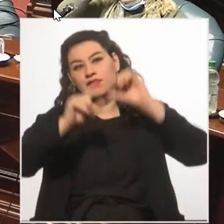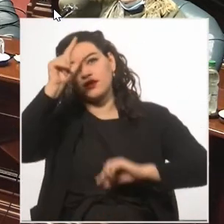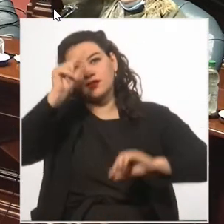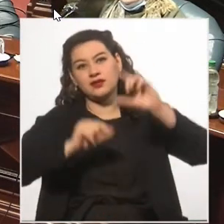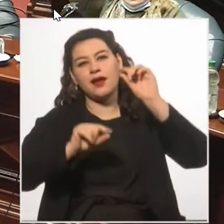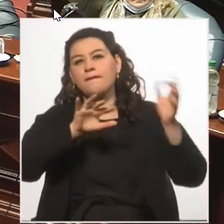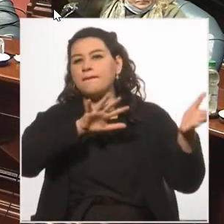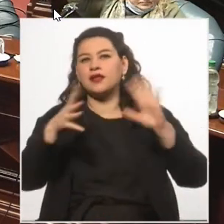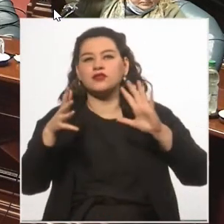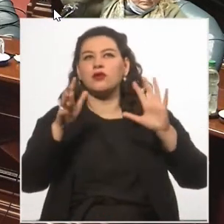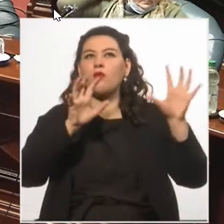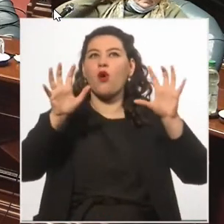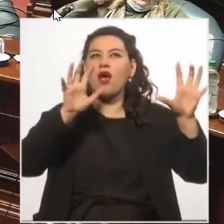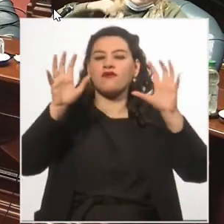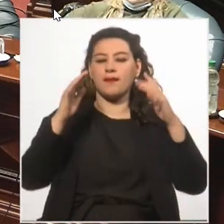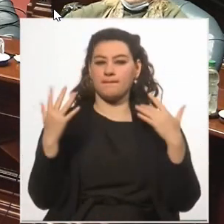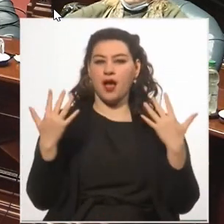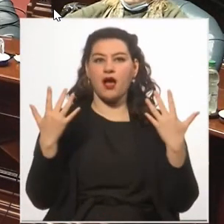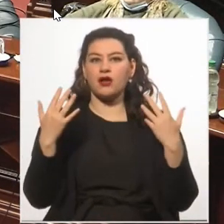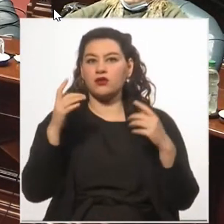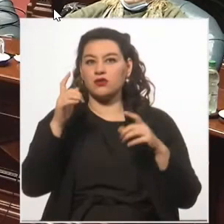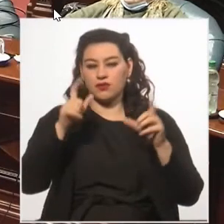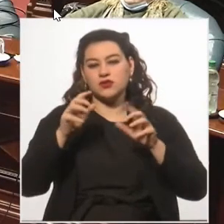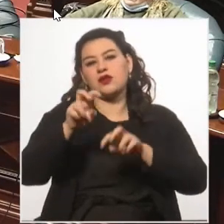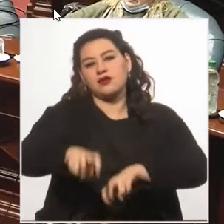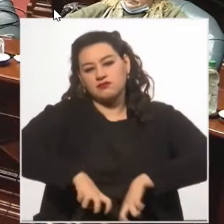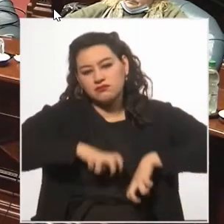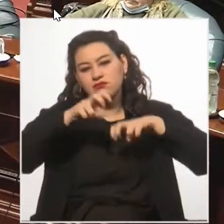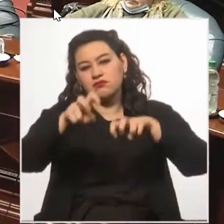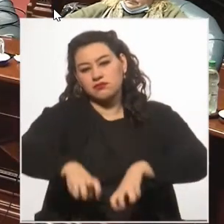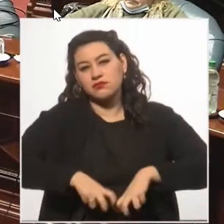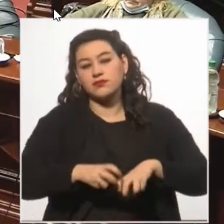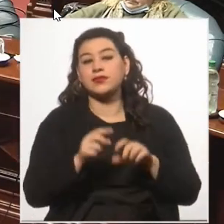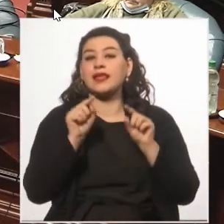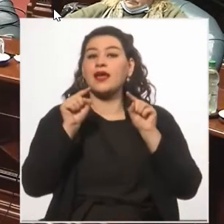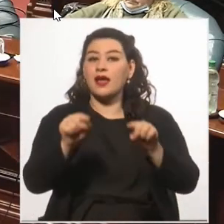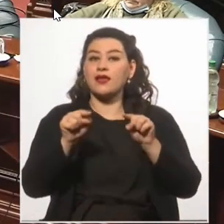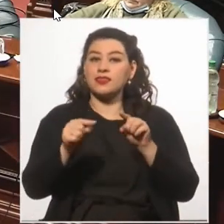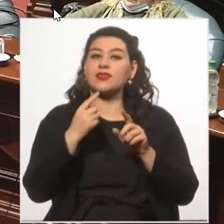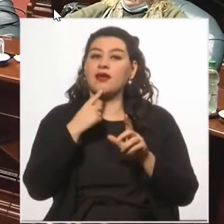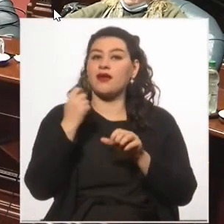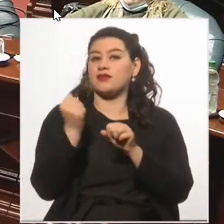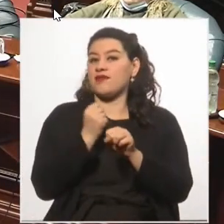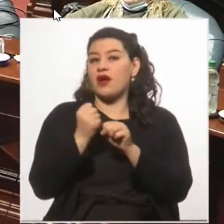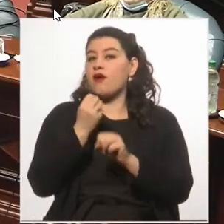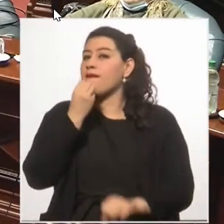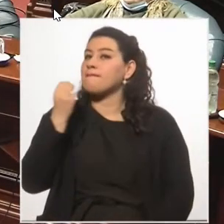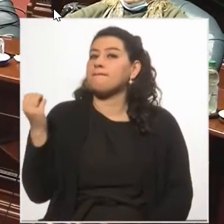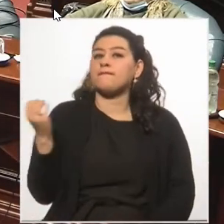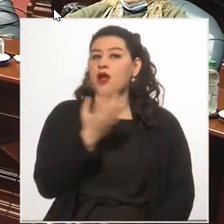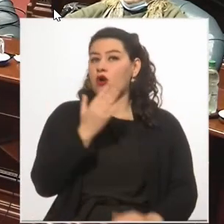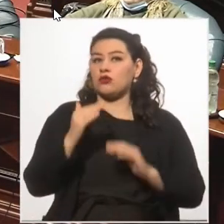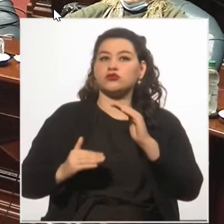se parece al movimiento de las manos del sembrador. Esta es la función del mejor